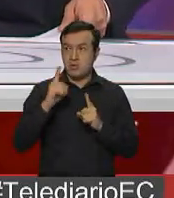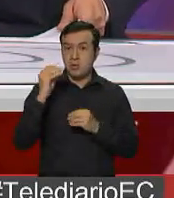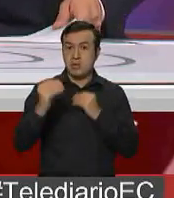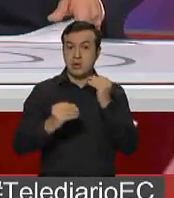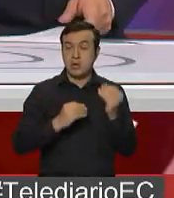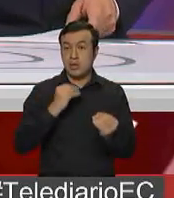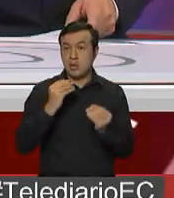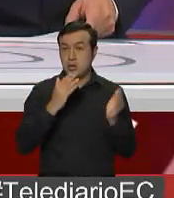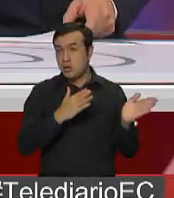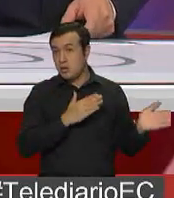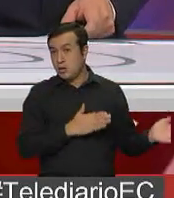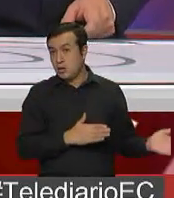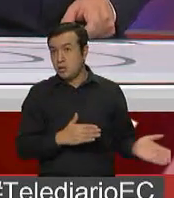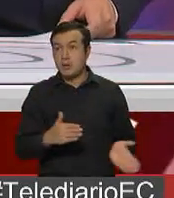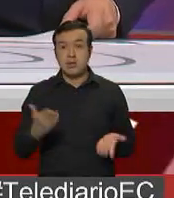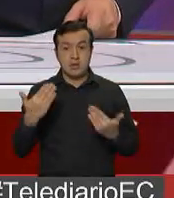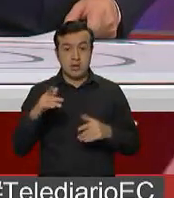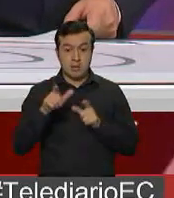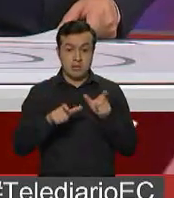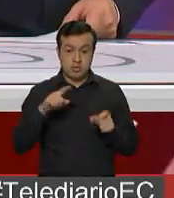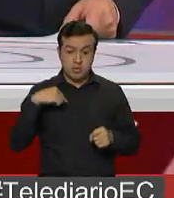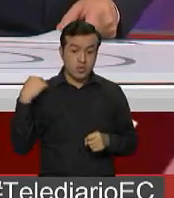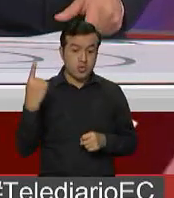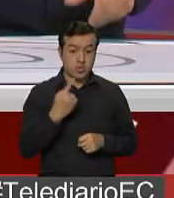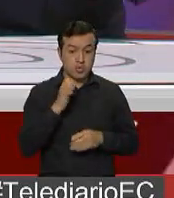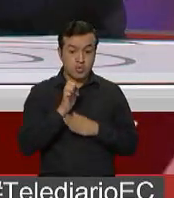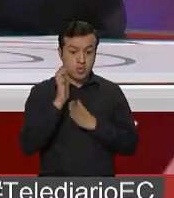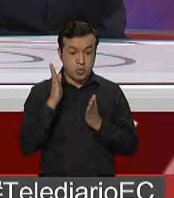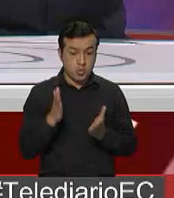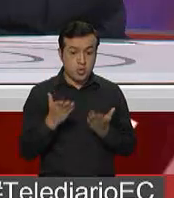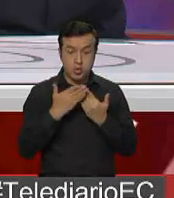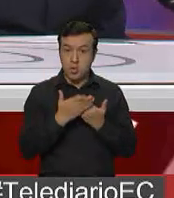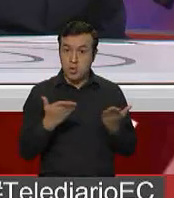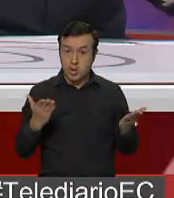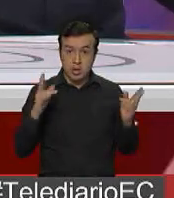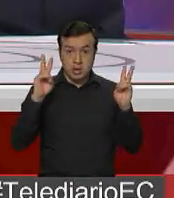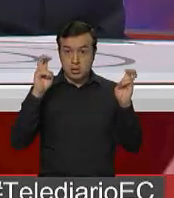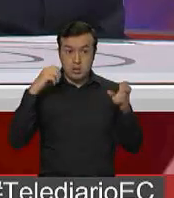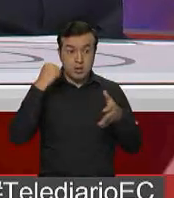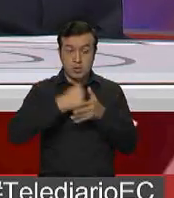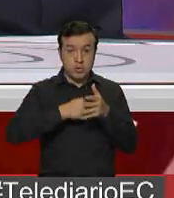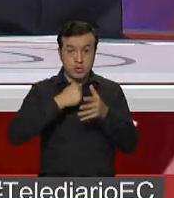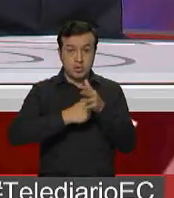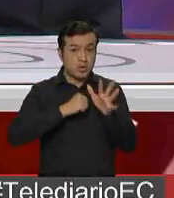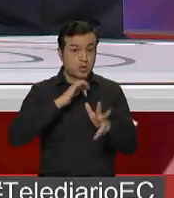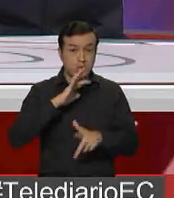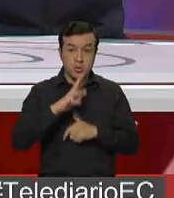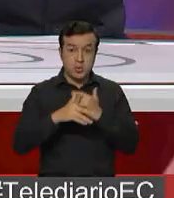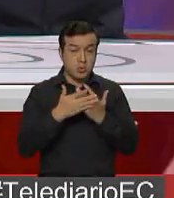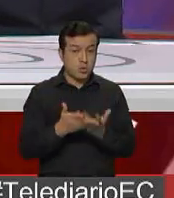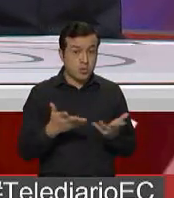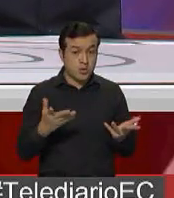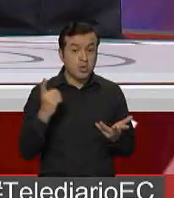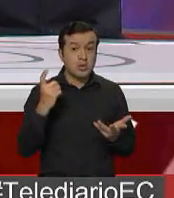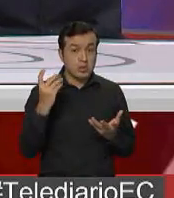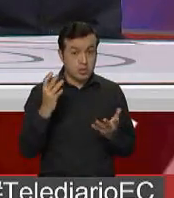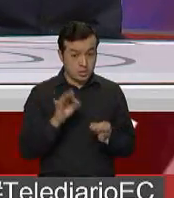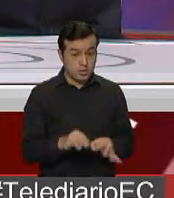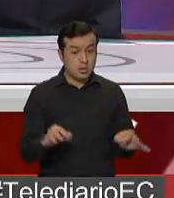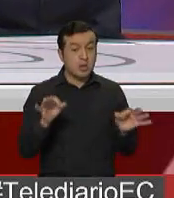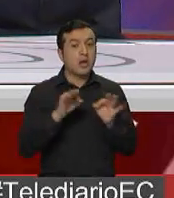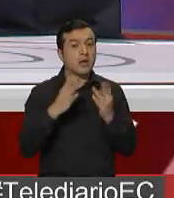nosotros esperar como ciudadanos ecuatorianos frente a este tema de la lucha contra la corrupción? ¿Qué es necesario ya